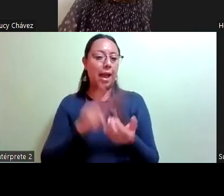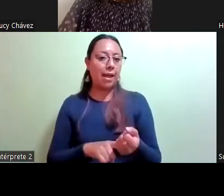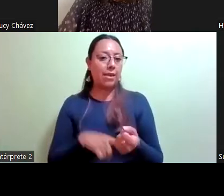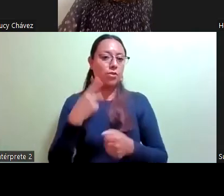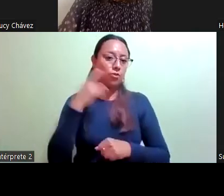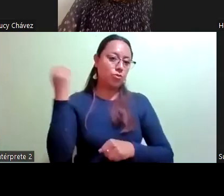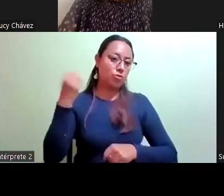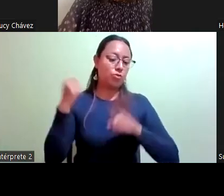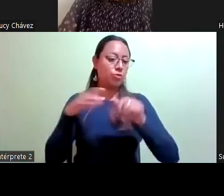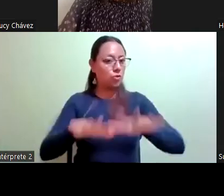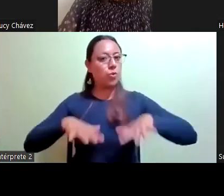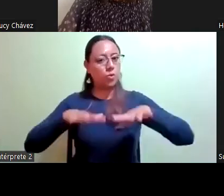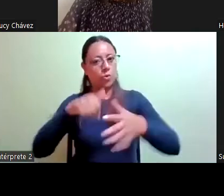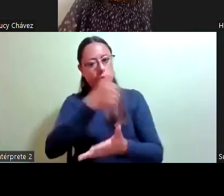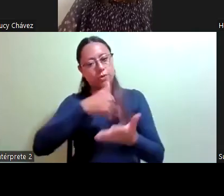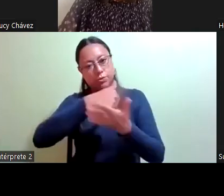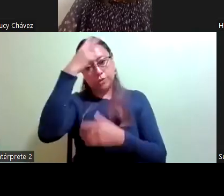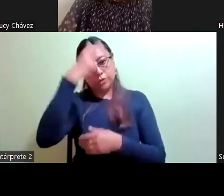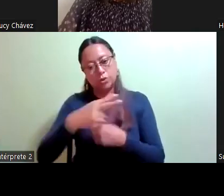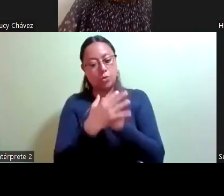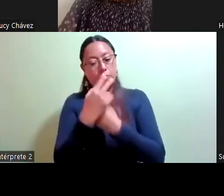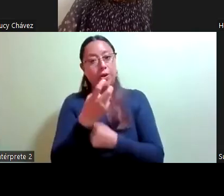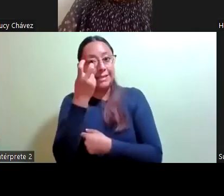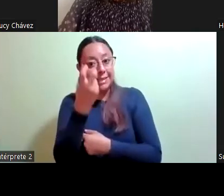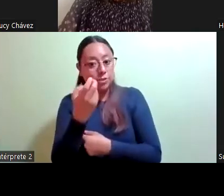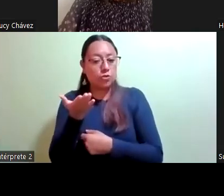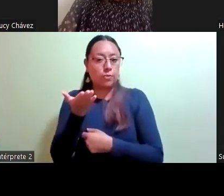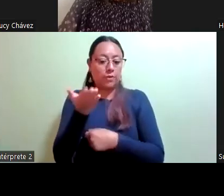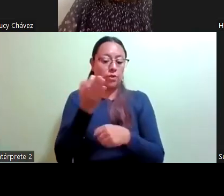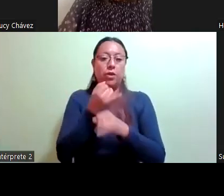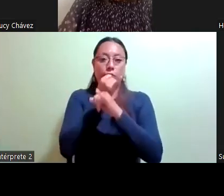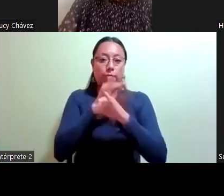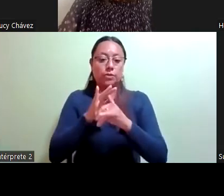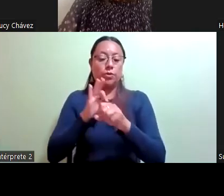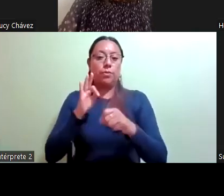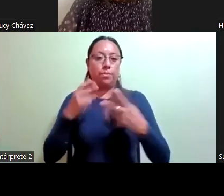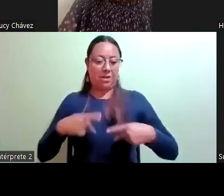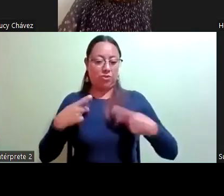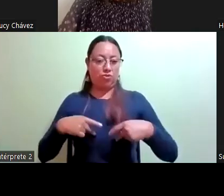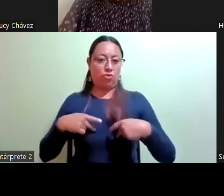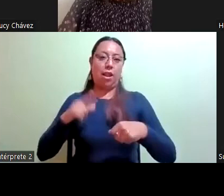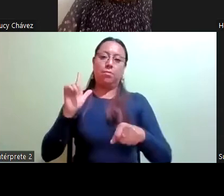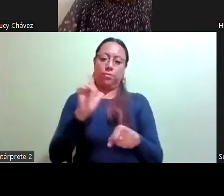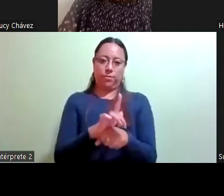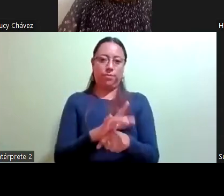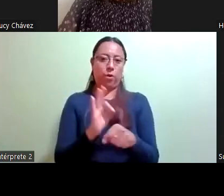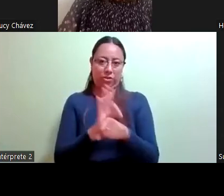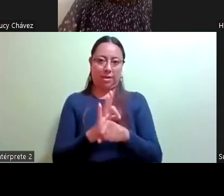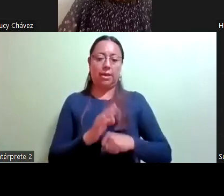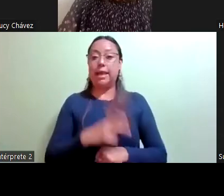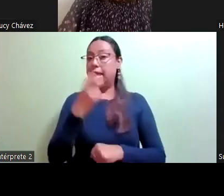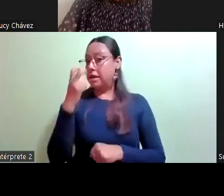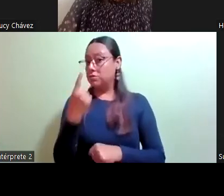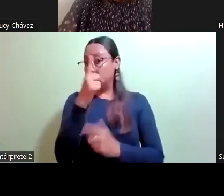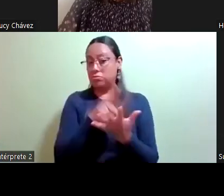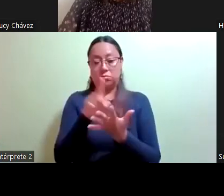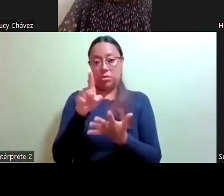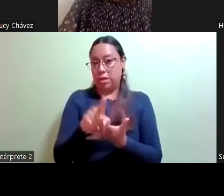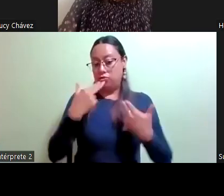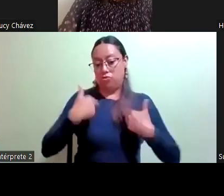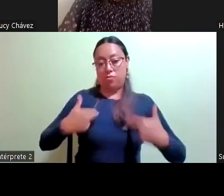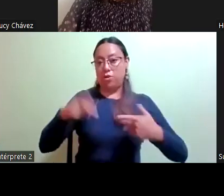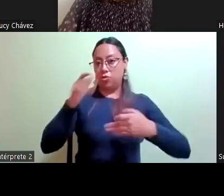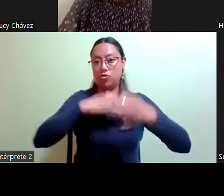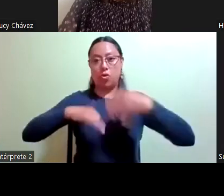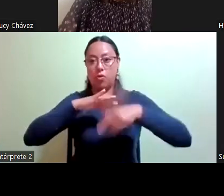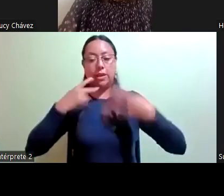México respecto a estas dos solicitudes de protección de datos personales, los cuales son pues, un derecho humano que todas las personas